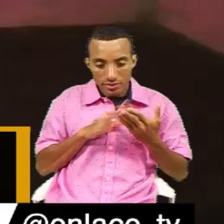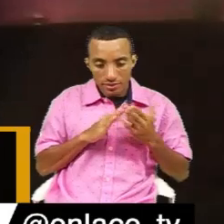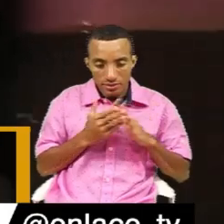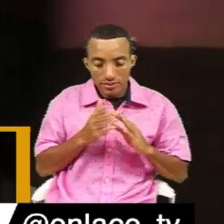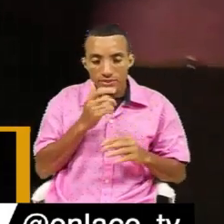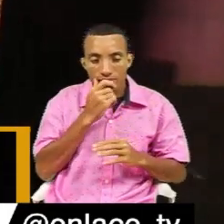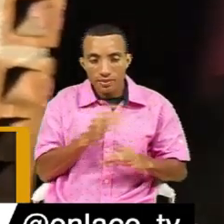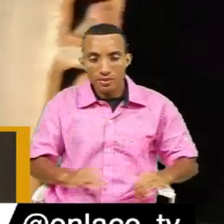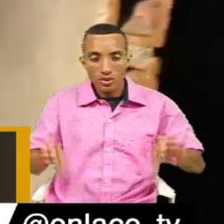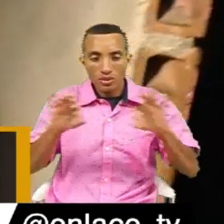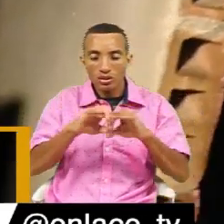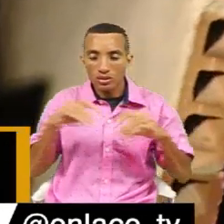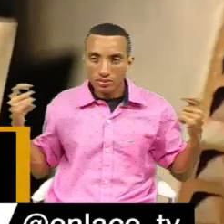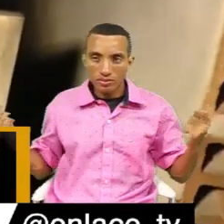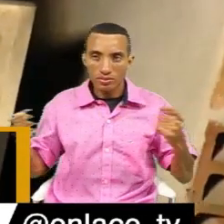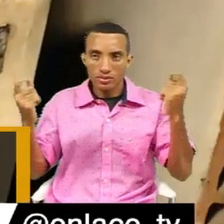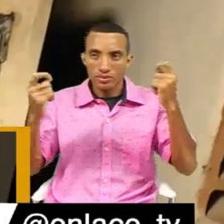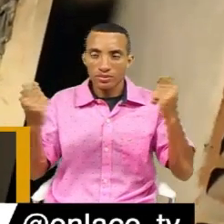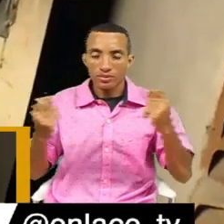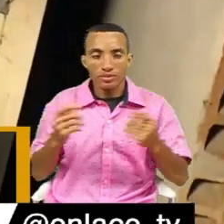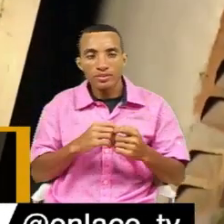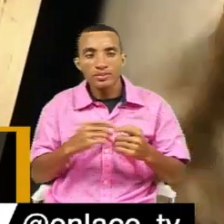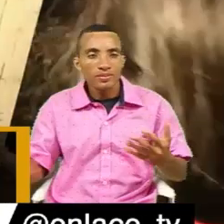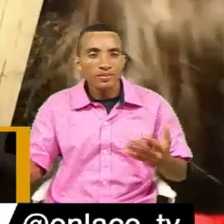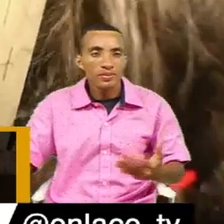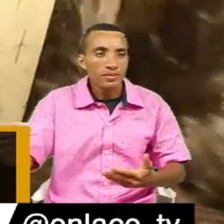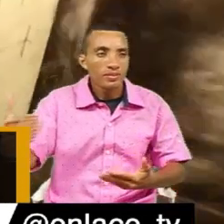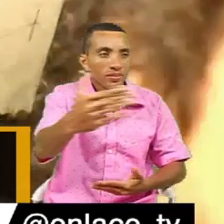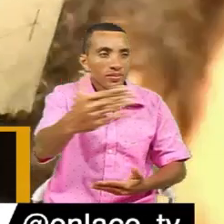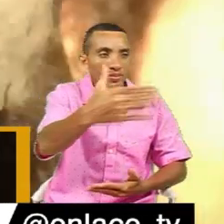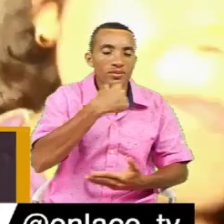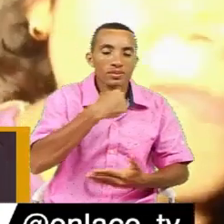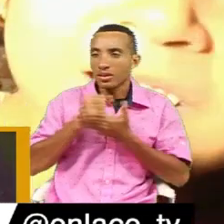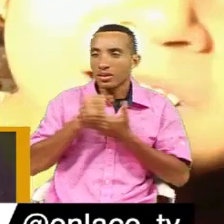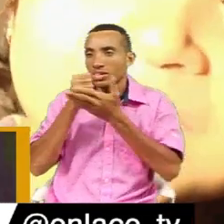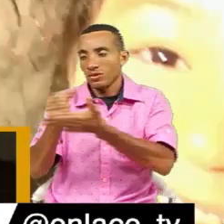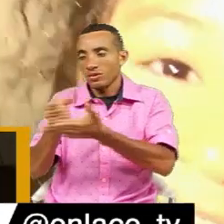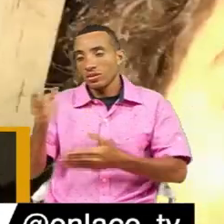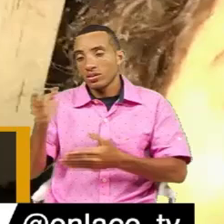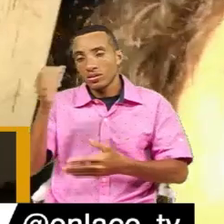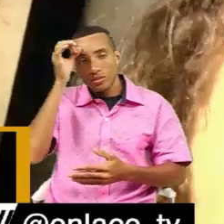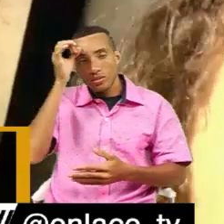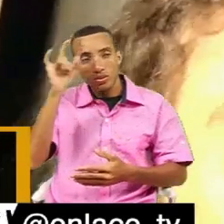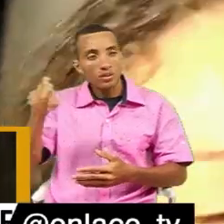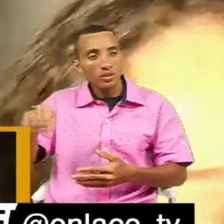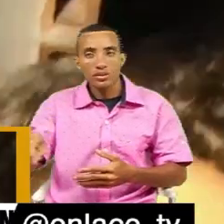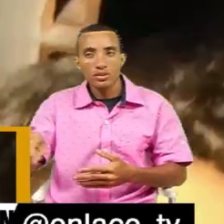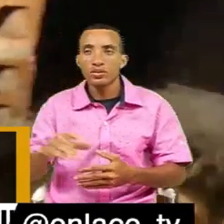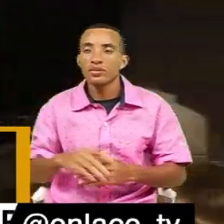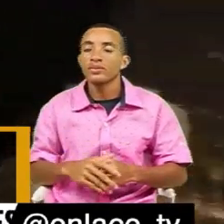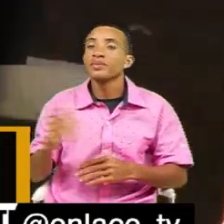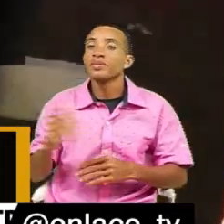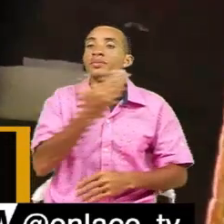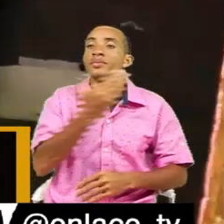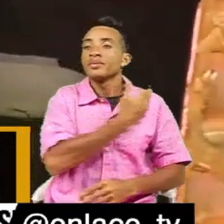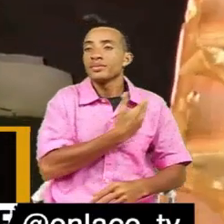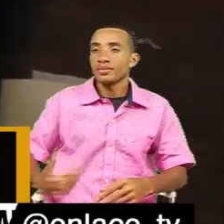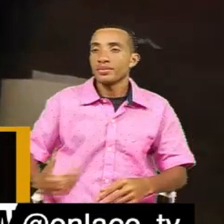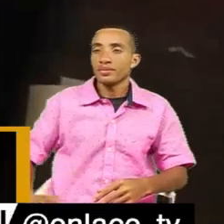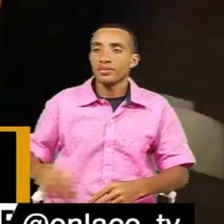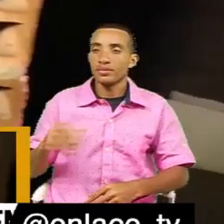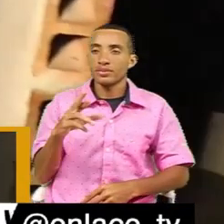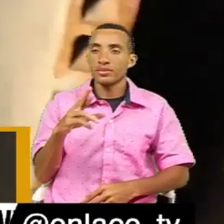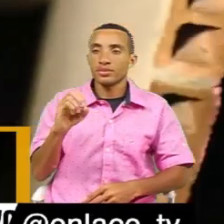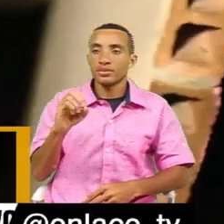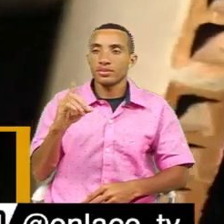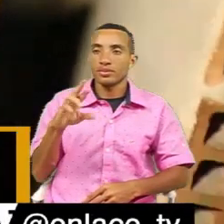una importante campaña de recolección de ayuda de algunos elementos que pueda necesitar esta familia. familia. Rodrigo Max, presidente de la Junta de Acción Comunal del barrio